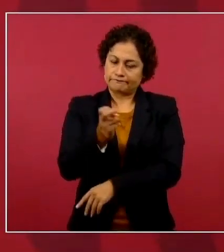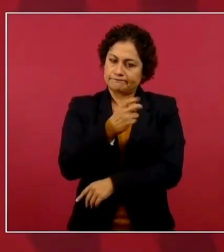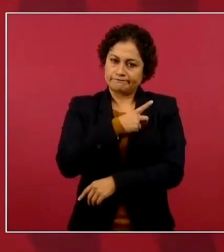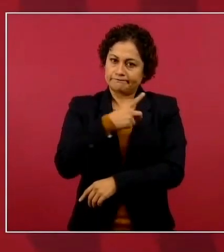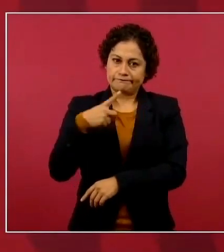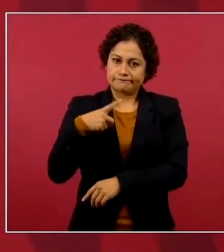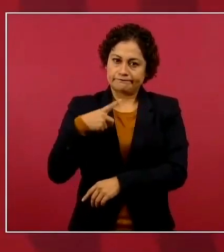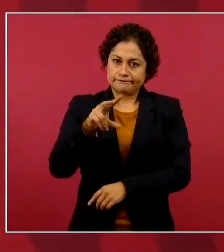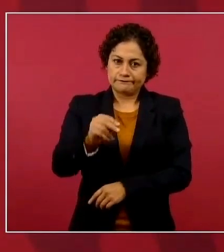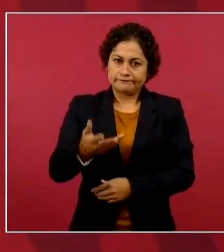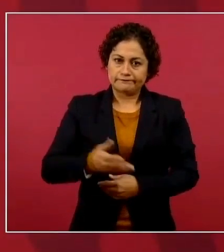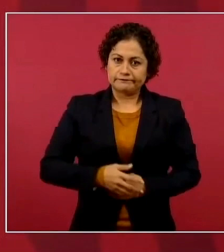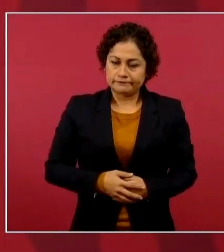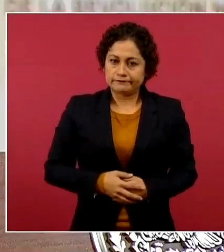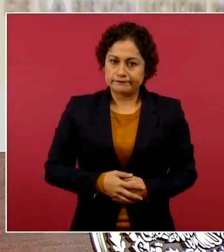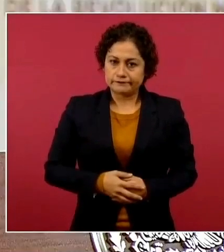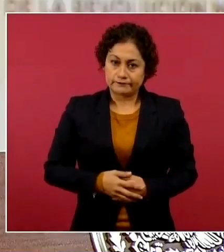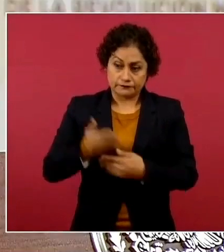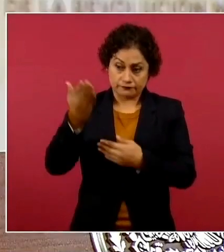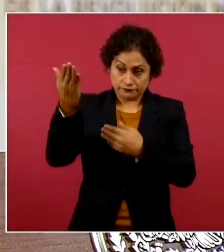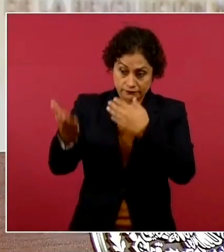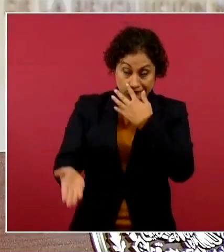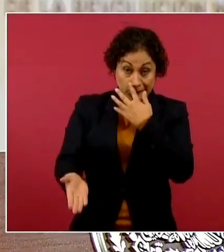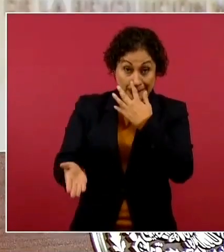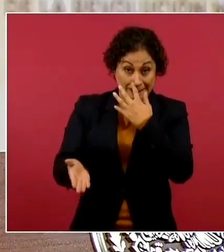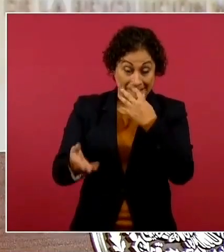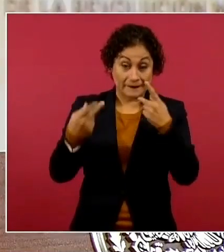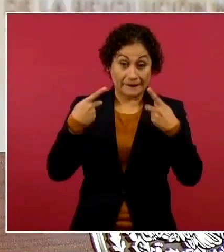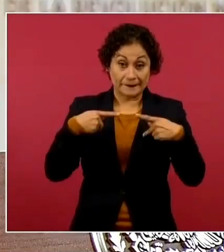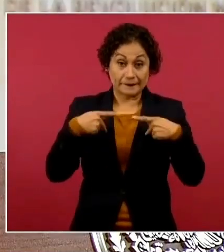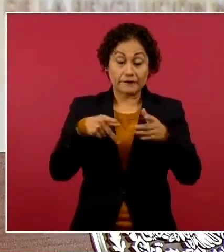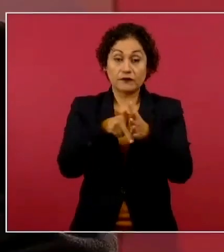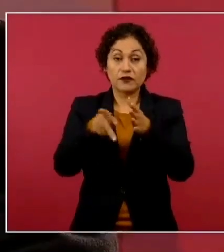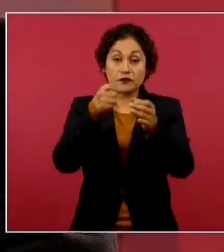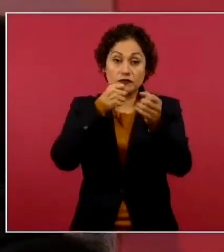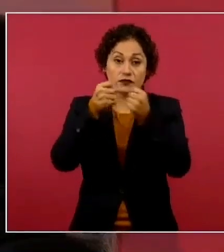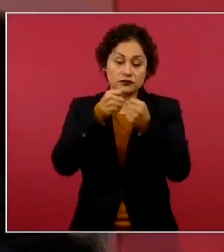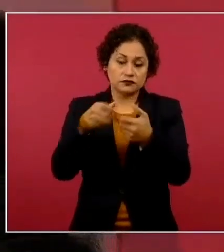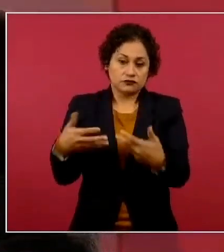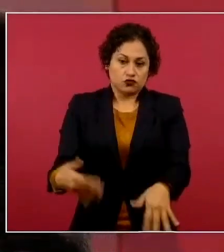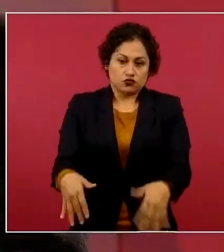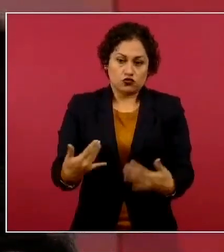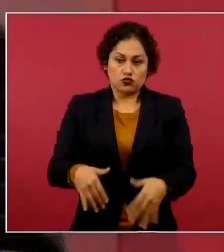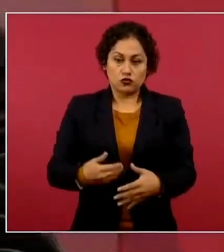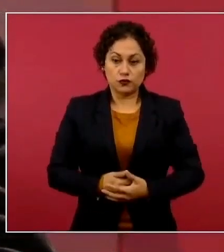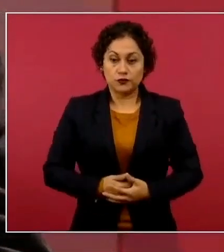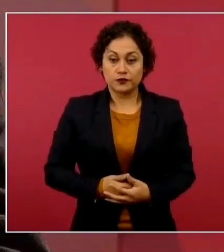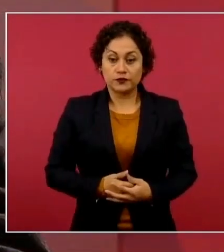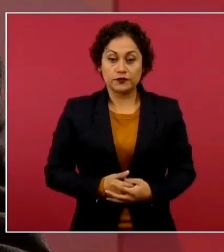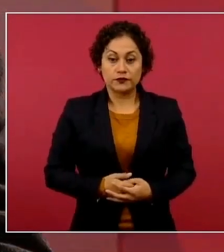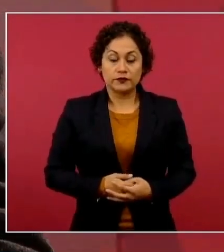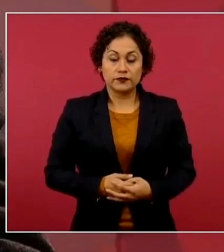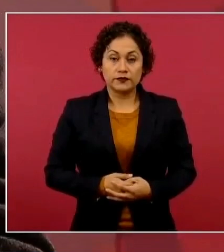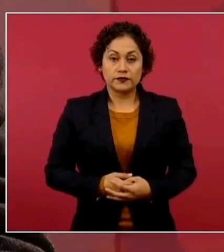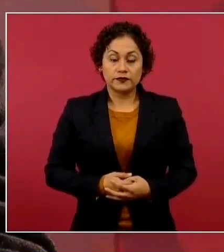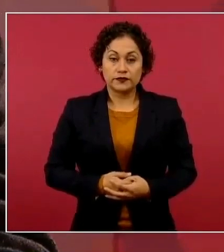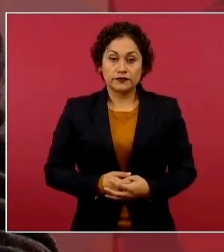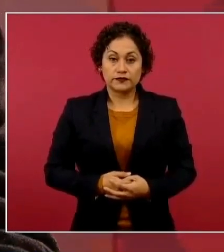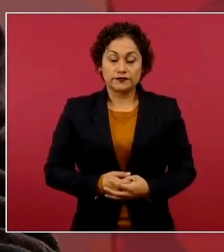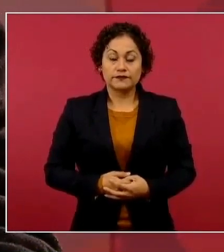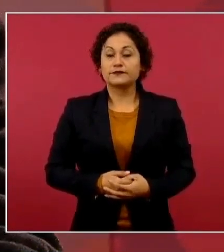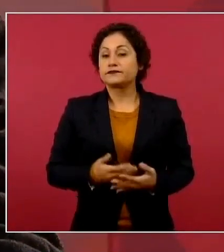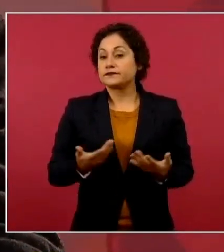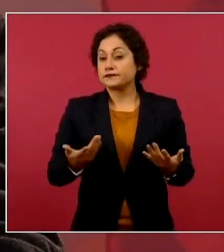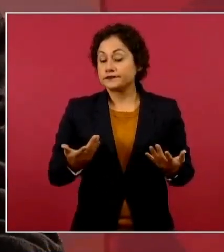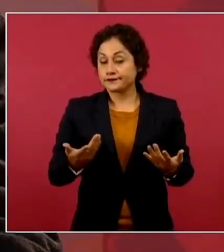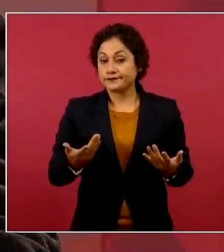este caso de un periodista como Ciro Gómez Leyva. Entonces, dicho todo